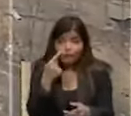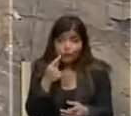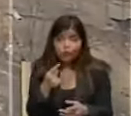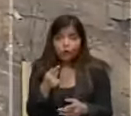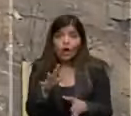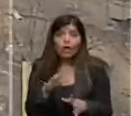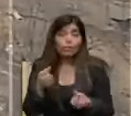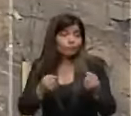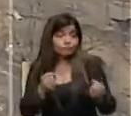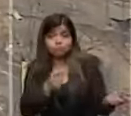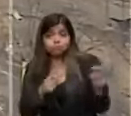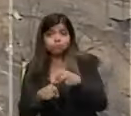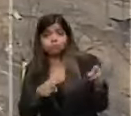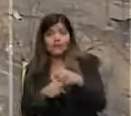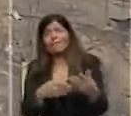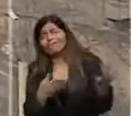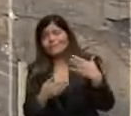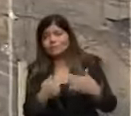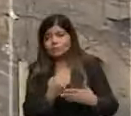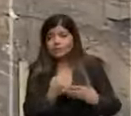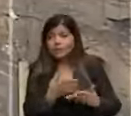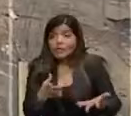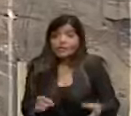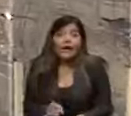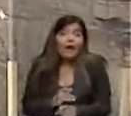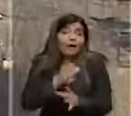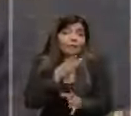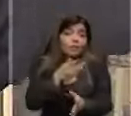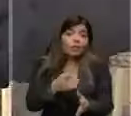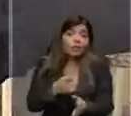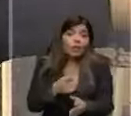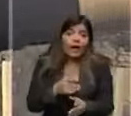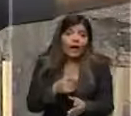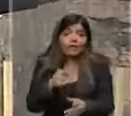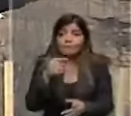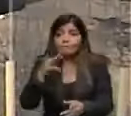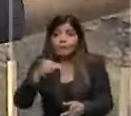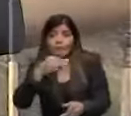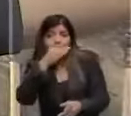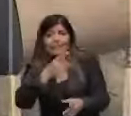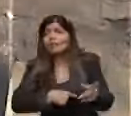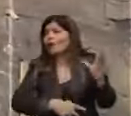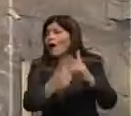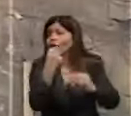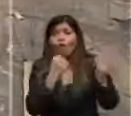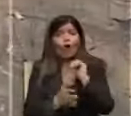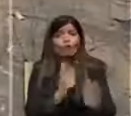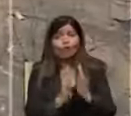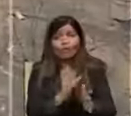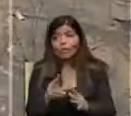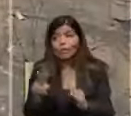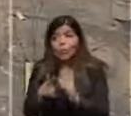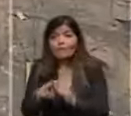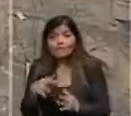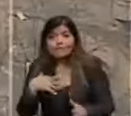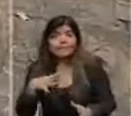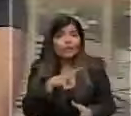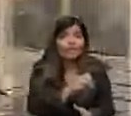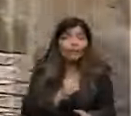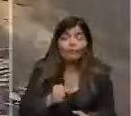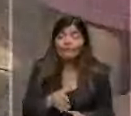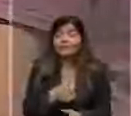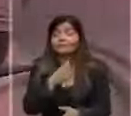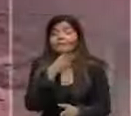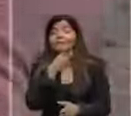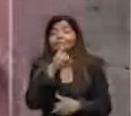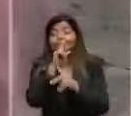tomó en un auto o le dijo, quizás dijo mi mamá, Anastasia, escapa, Anastasia, corre. Y un vecino se apiadó y se la llevó.